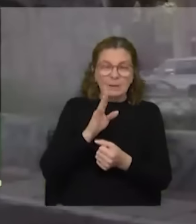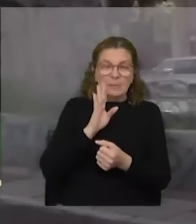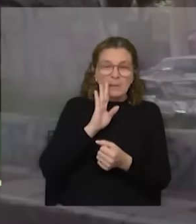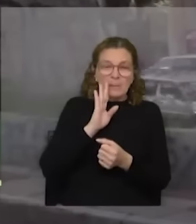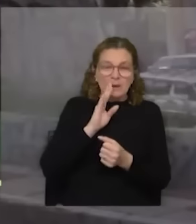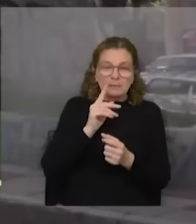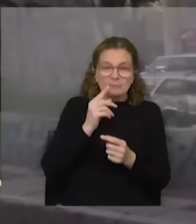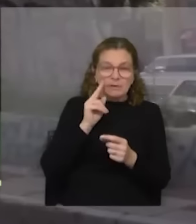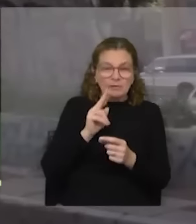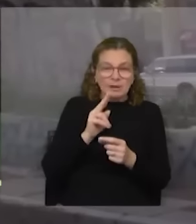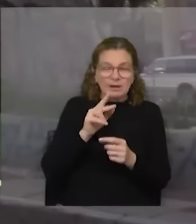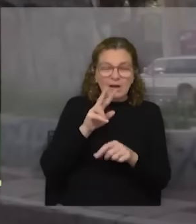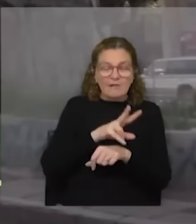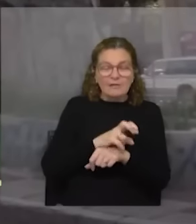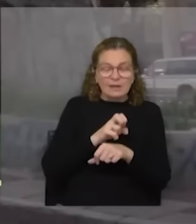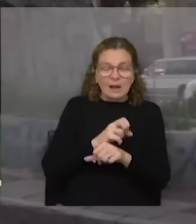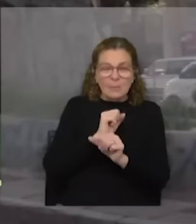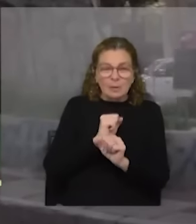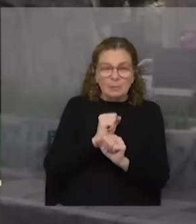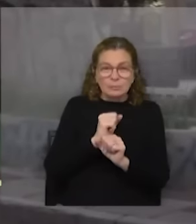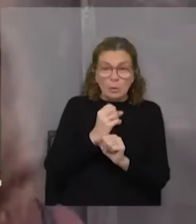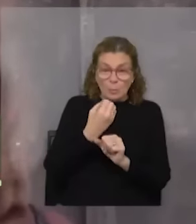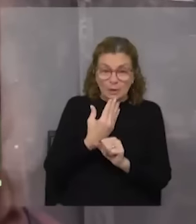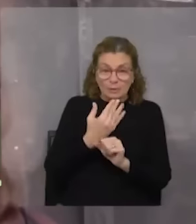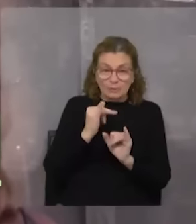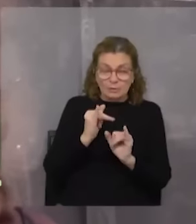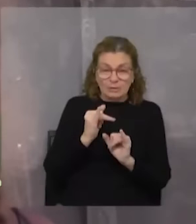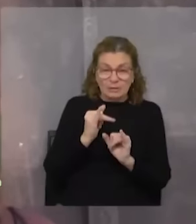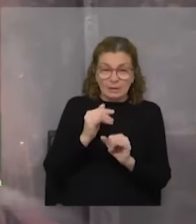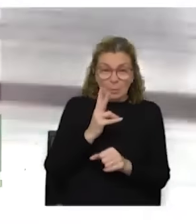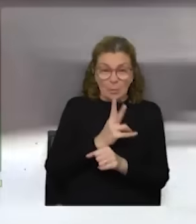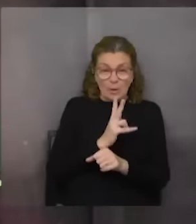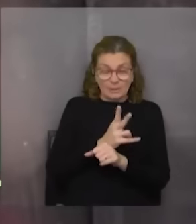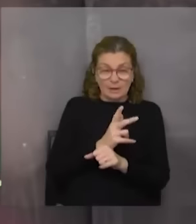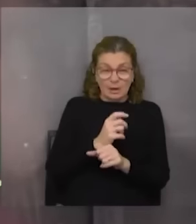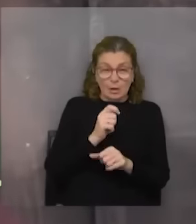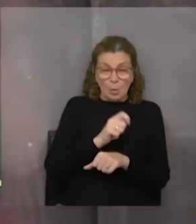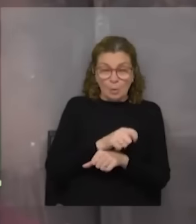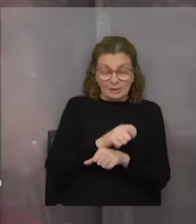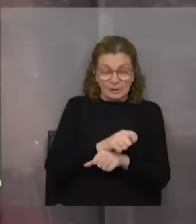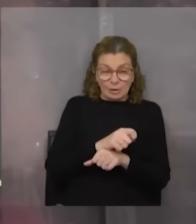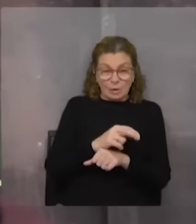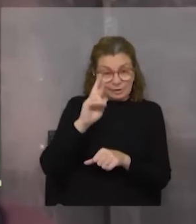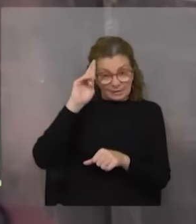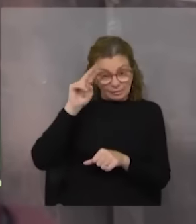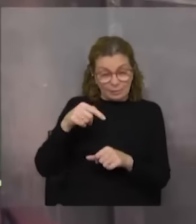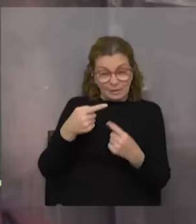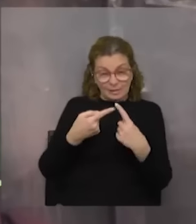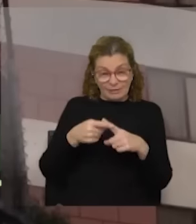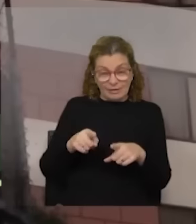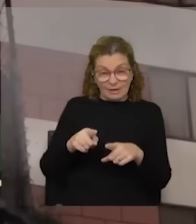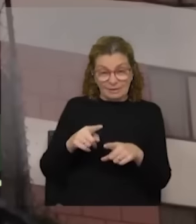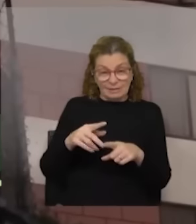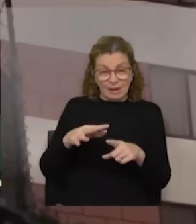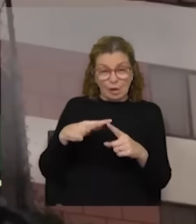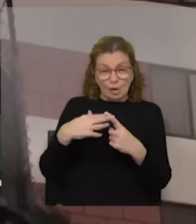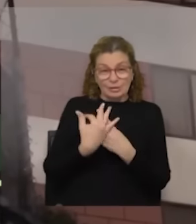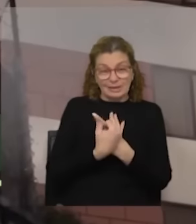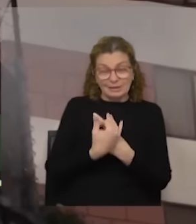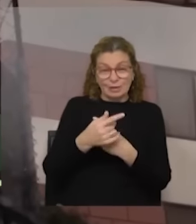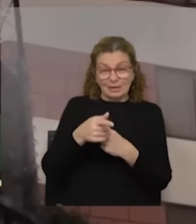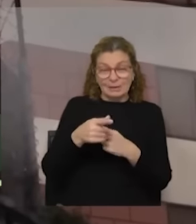sobres seguimiento es decir el fiscal con muy buen Tino un criterio humanitario y jurídicamente razonable a pesar de la diferencia de contexto legislativos es